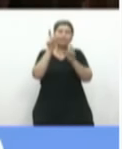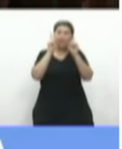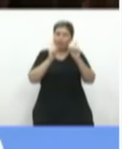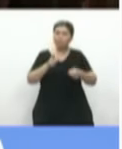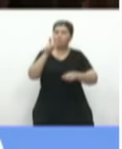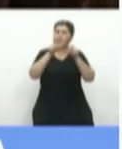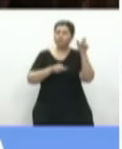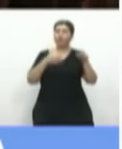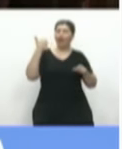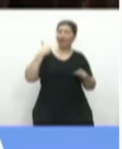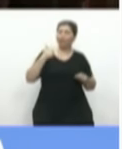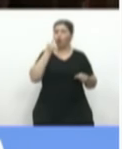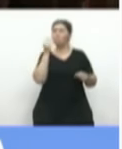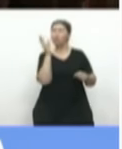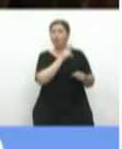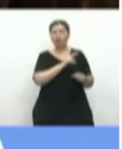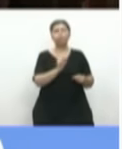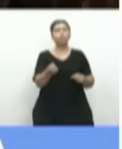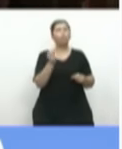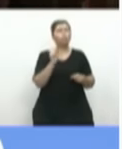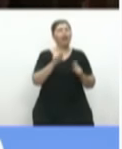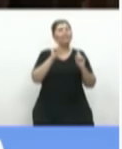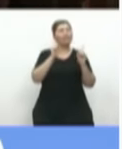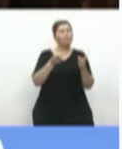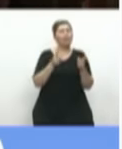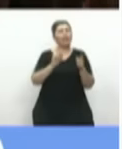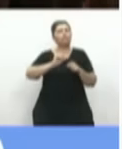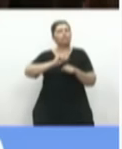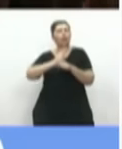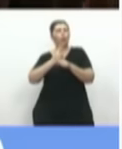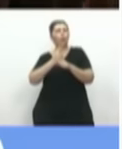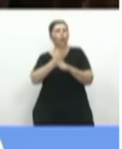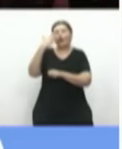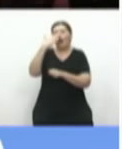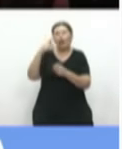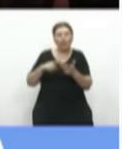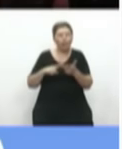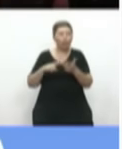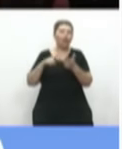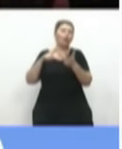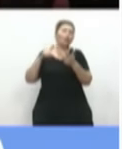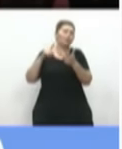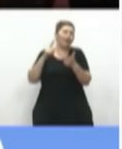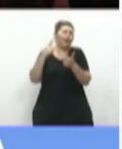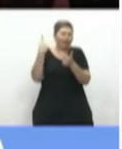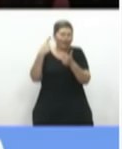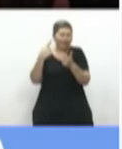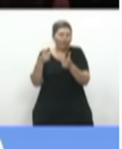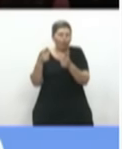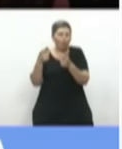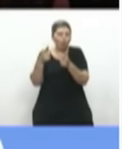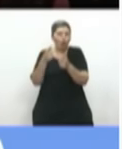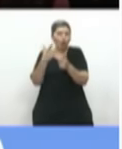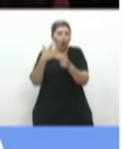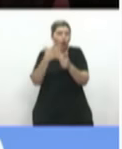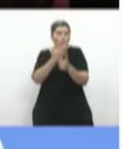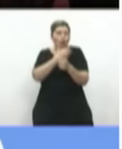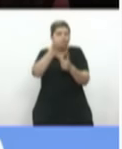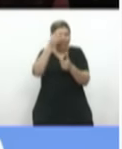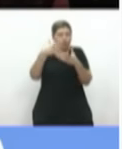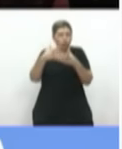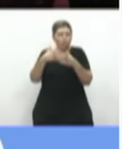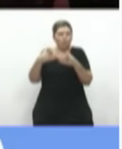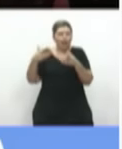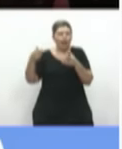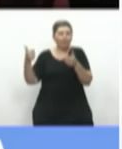vida tratados. De Alberto, de Macri, de Cristina, nunca, de Néstor, nunca. Ahora, la vida por el